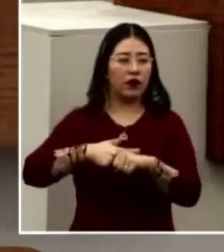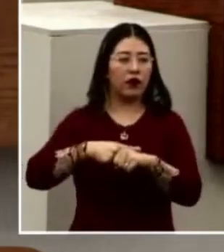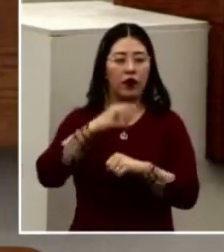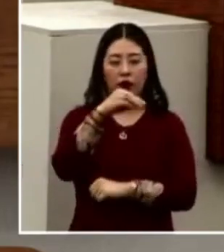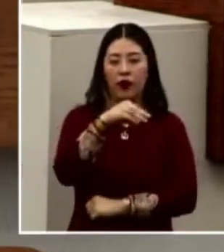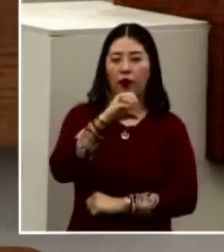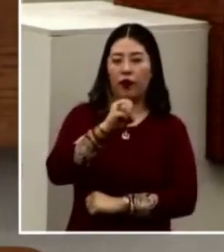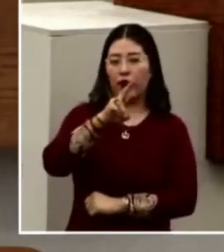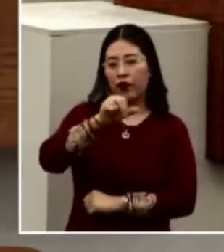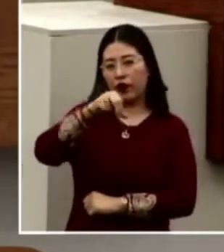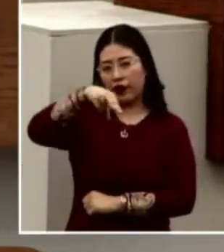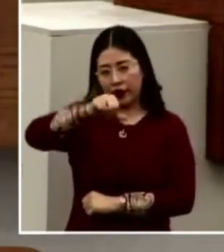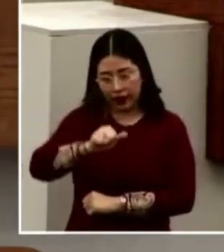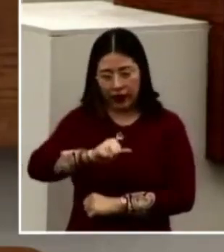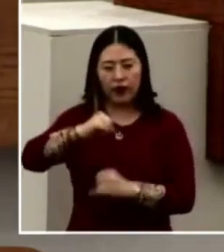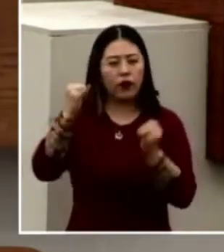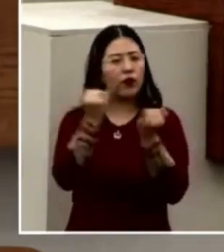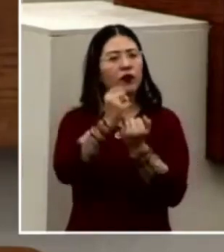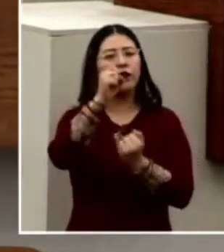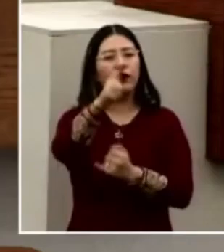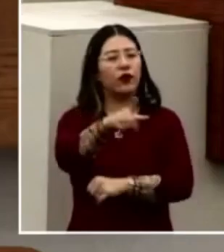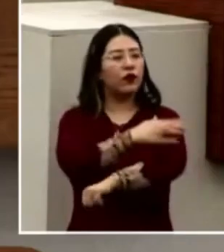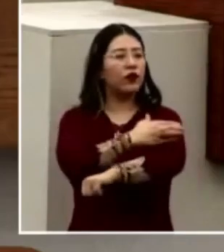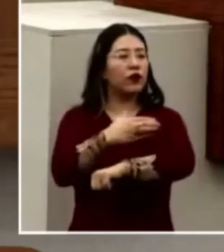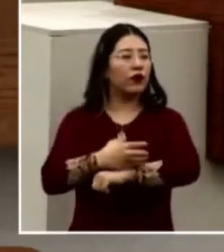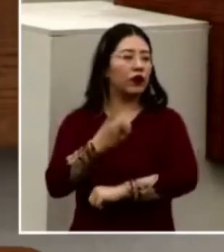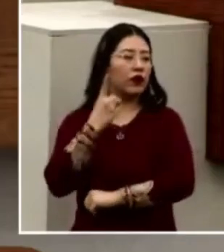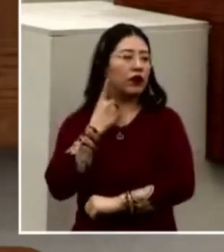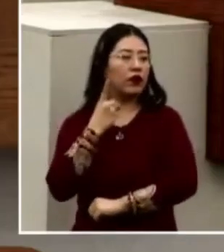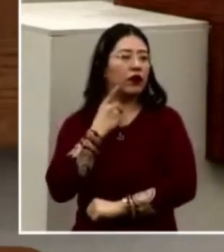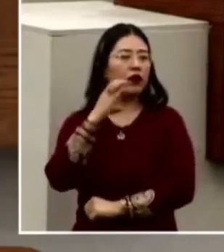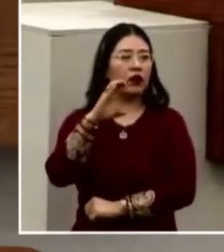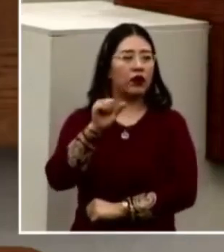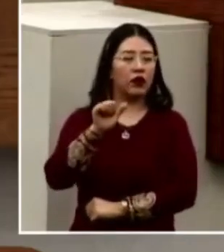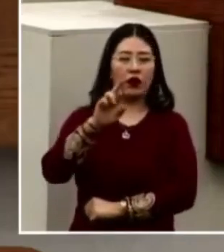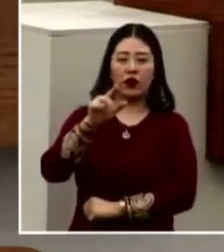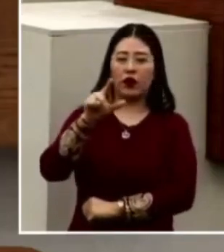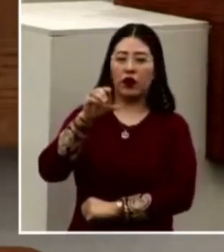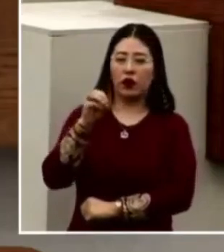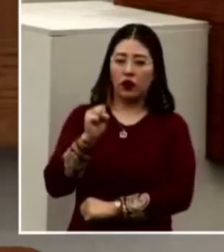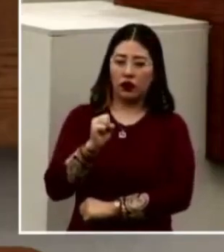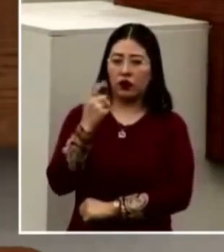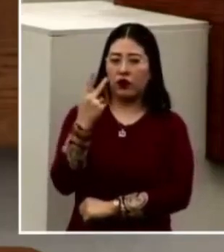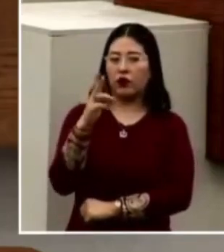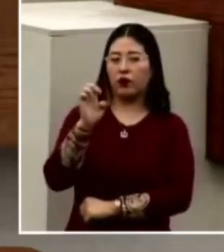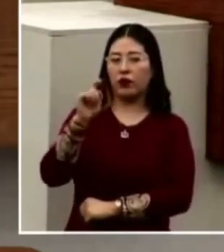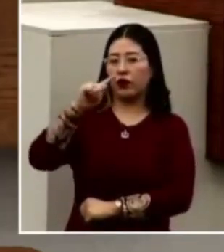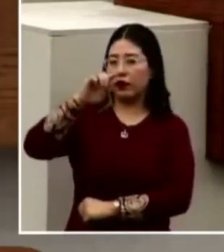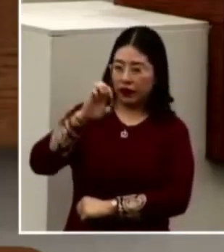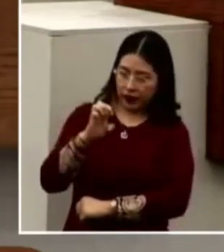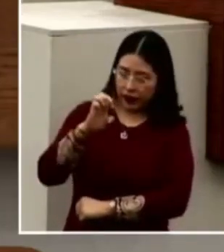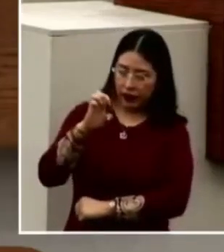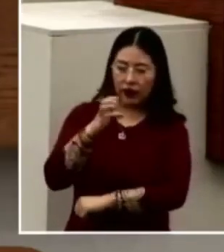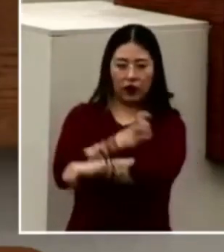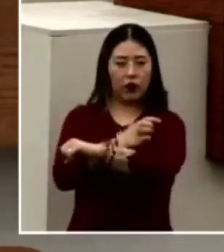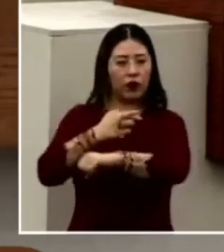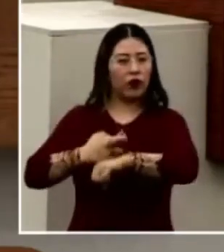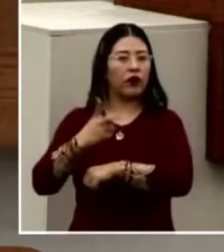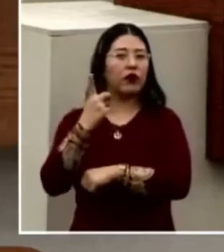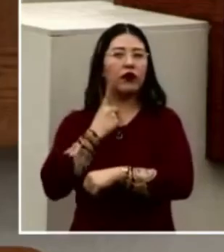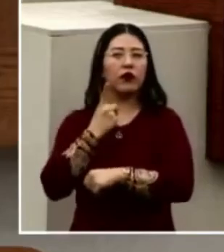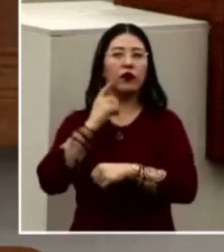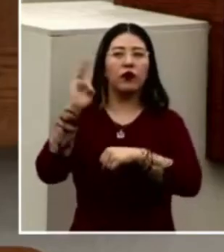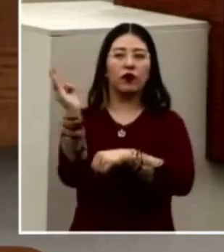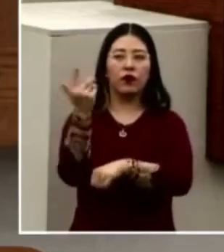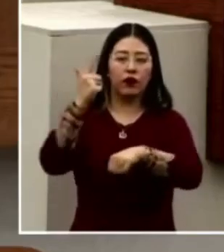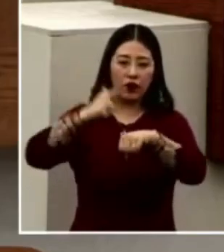nos acompaña también el diputado Carlos Puente, coordinador de los diputados federales